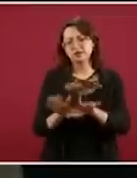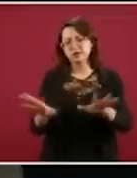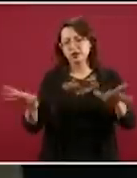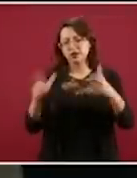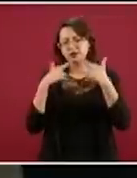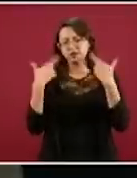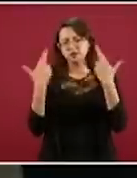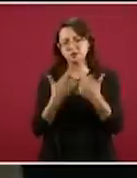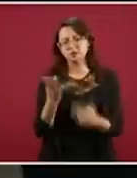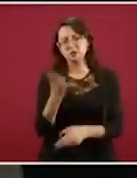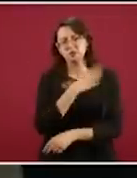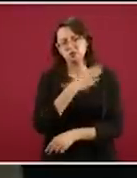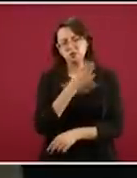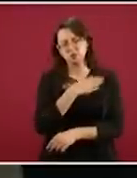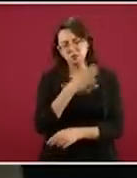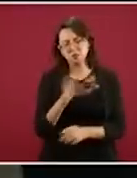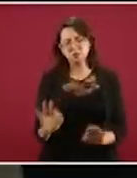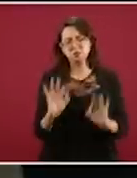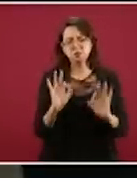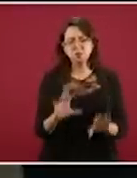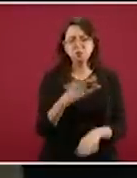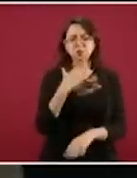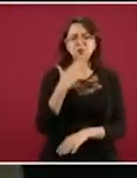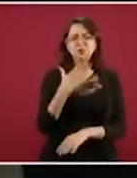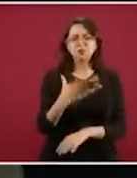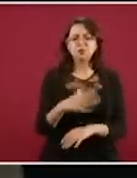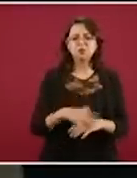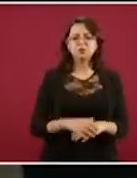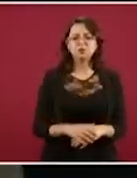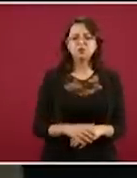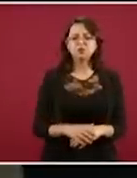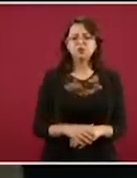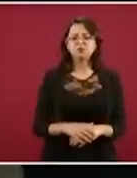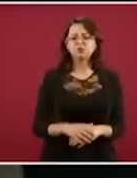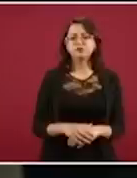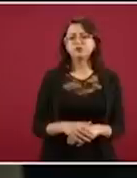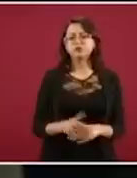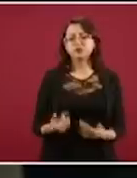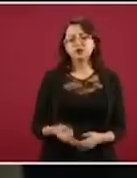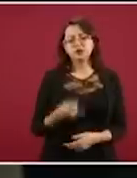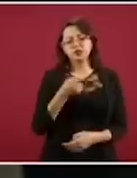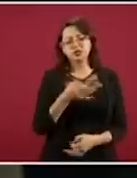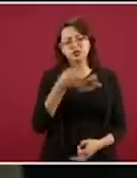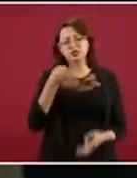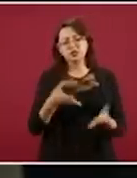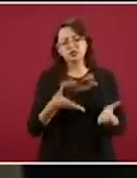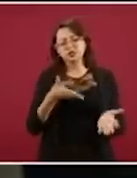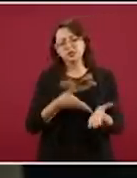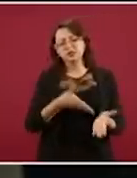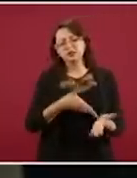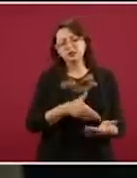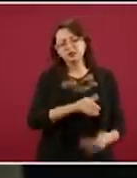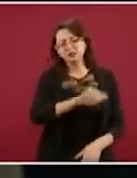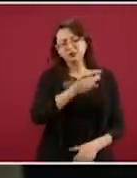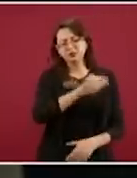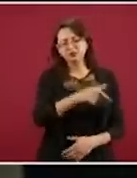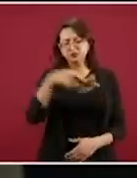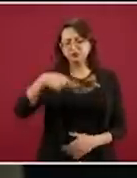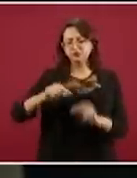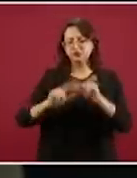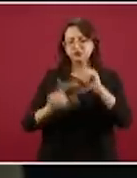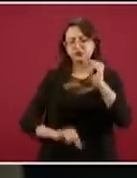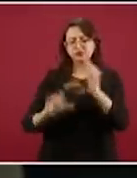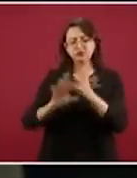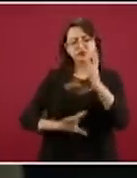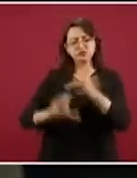sido una buena reunión y que le hizo hincapié al fiscal del respeto que se tiene a la Constitución. Si